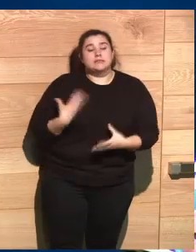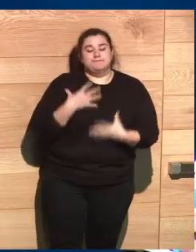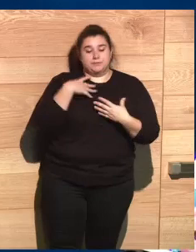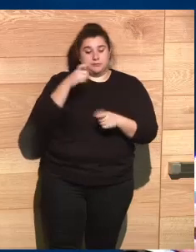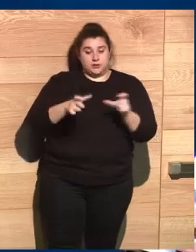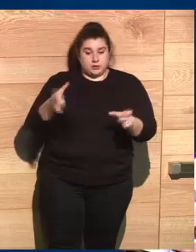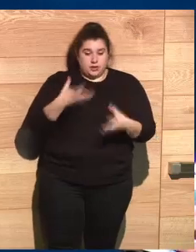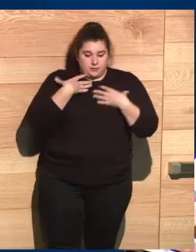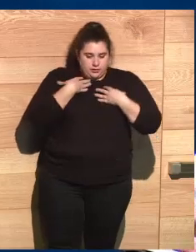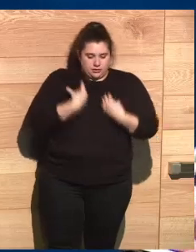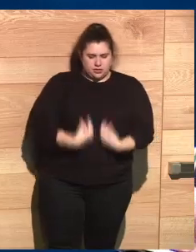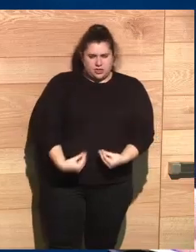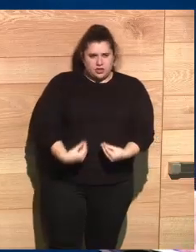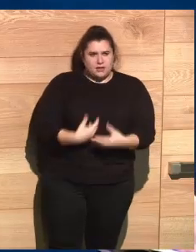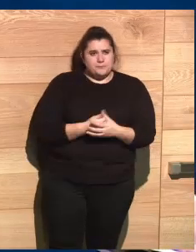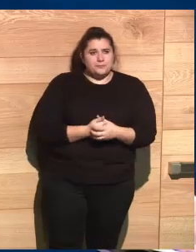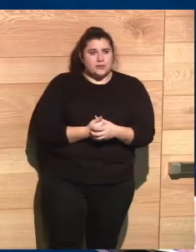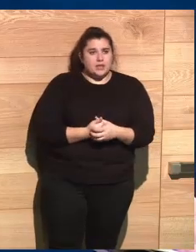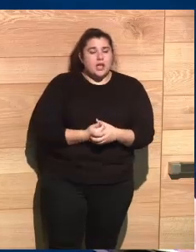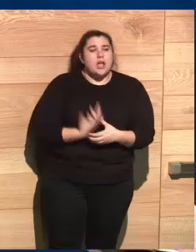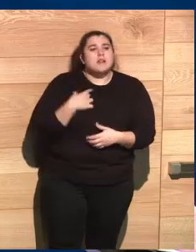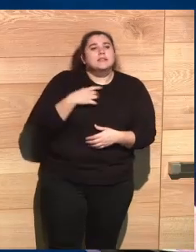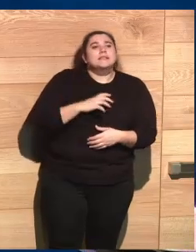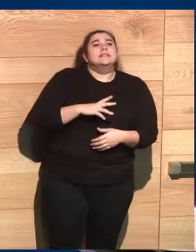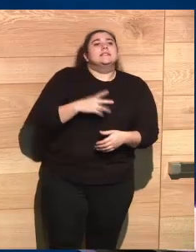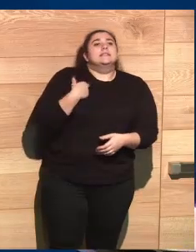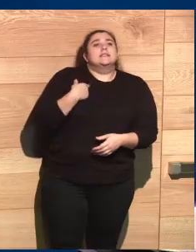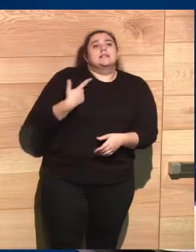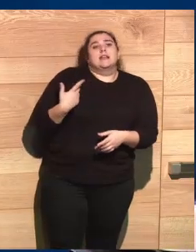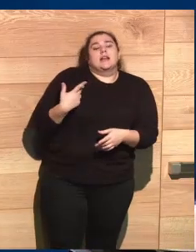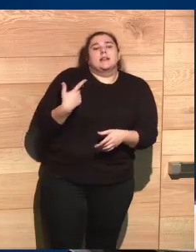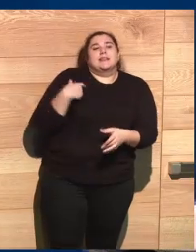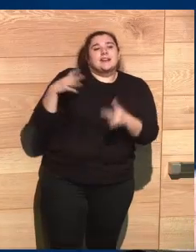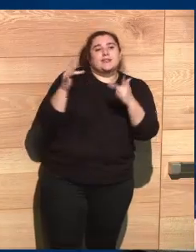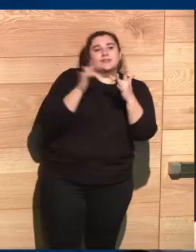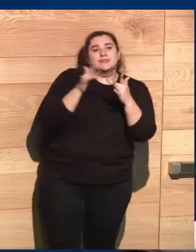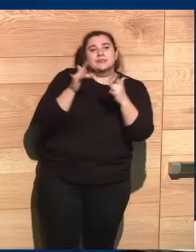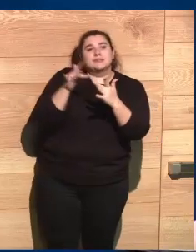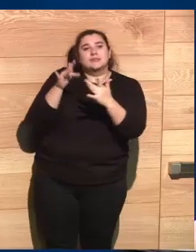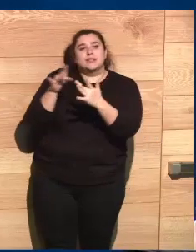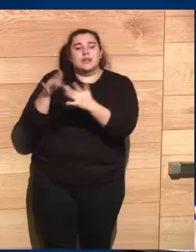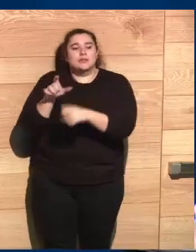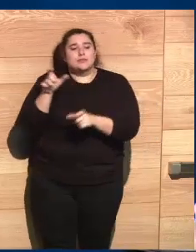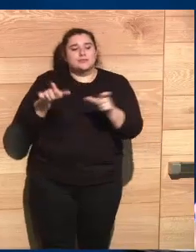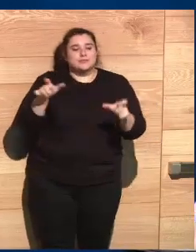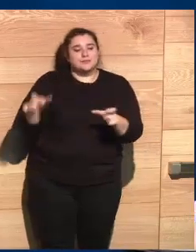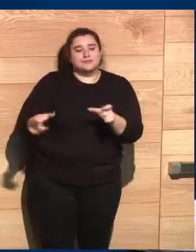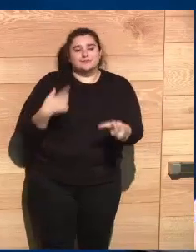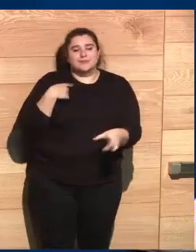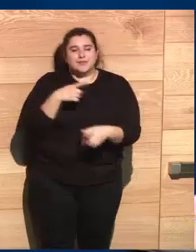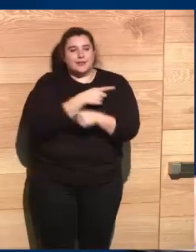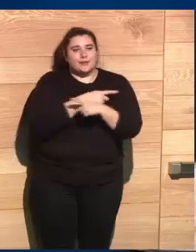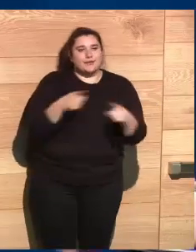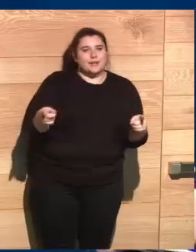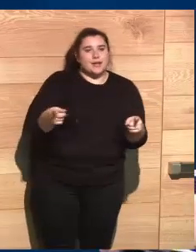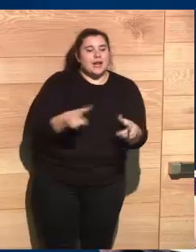¿no? Y que les cambia bastante el humor y que se relacionan de otra manera con otras personas y que el lenguaje que